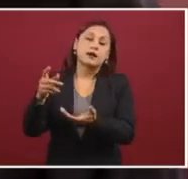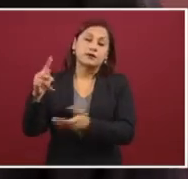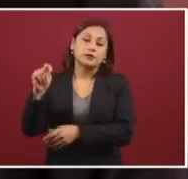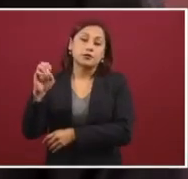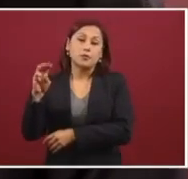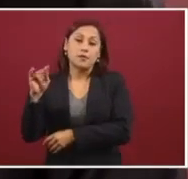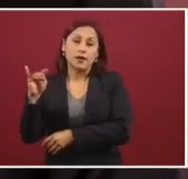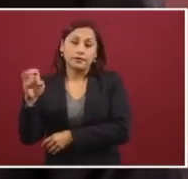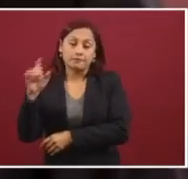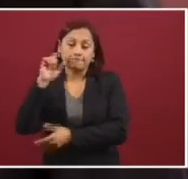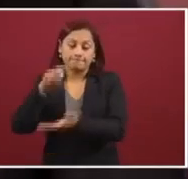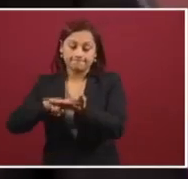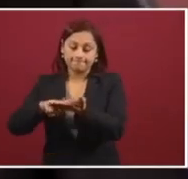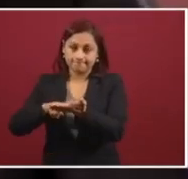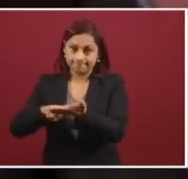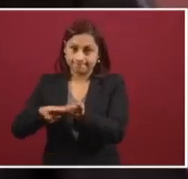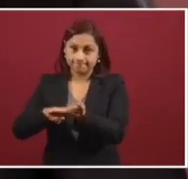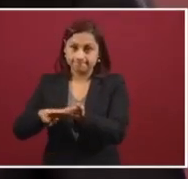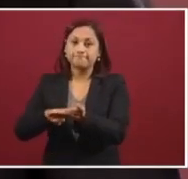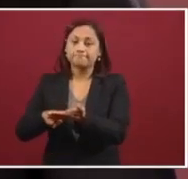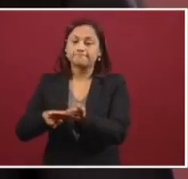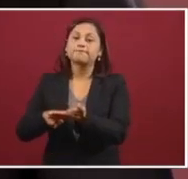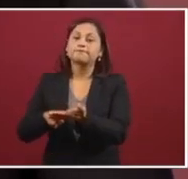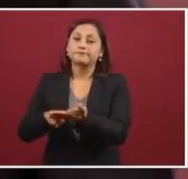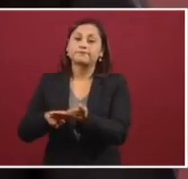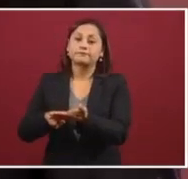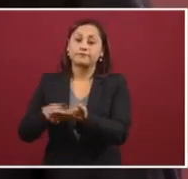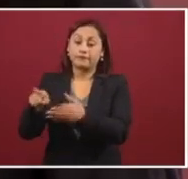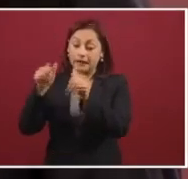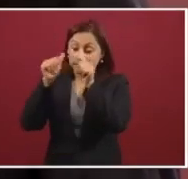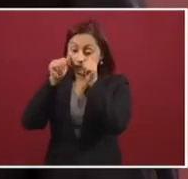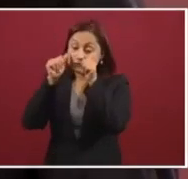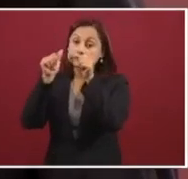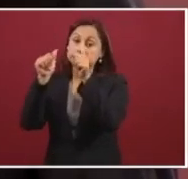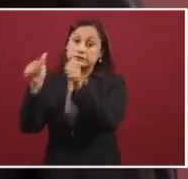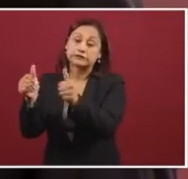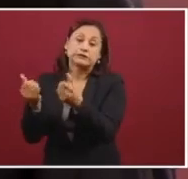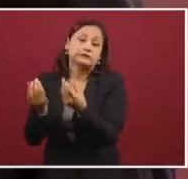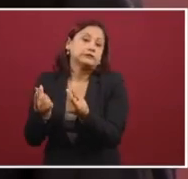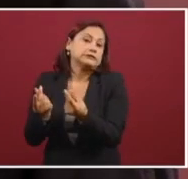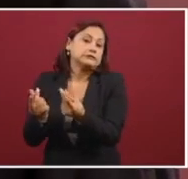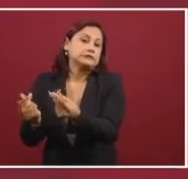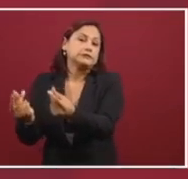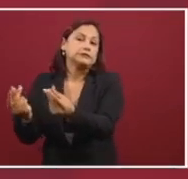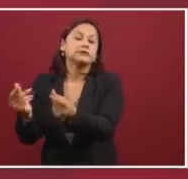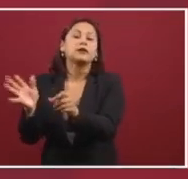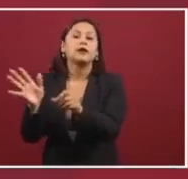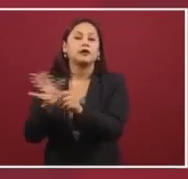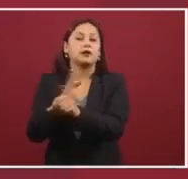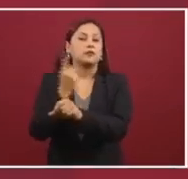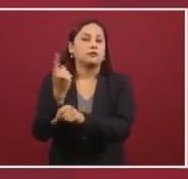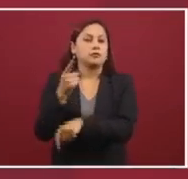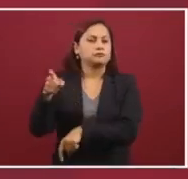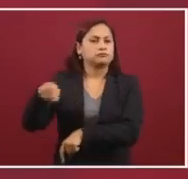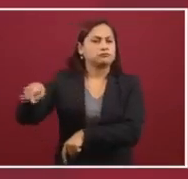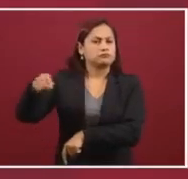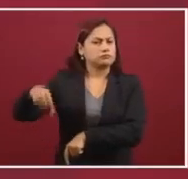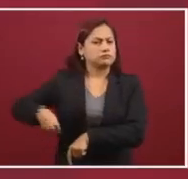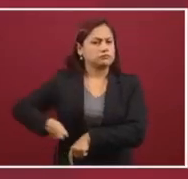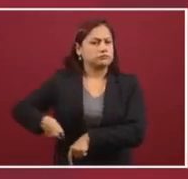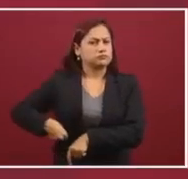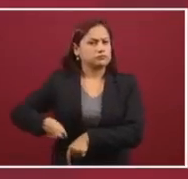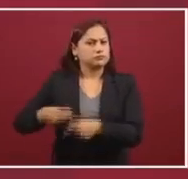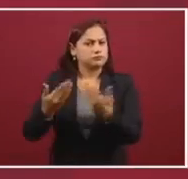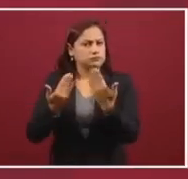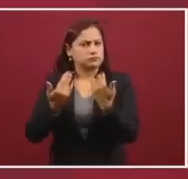de justicia de la nación donde plantea la necesidad de combatir la corrupción e indicó que si bien tiene la facultad de presentar una